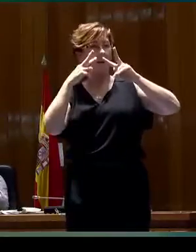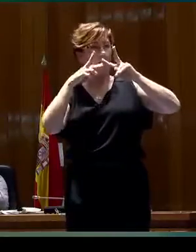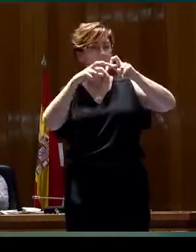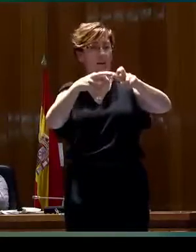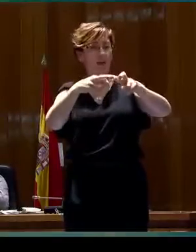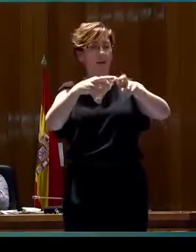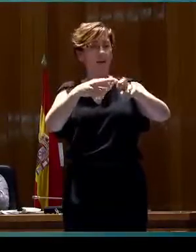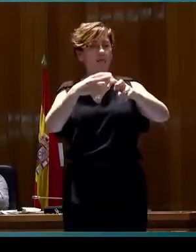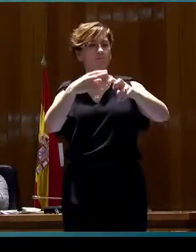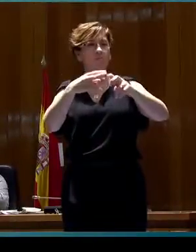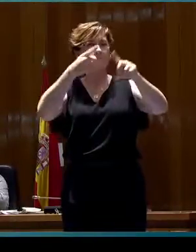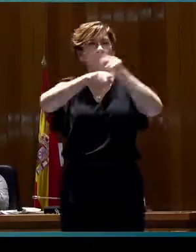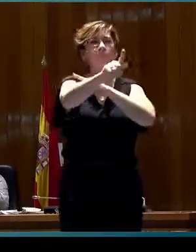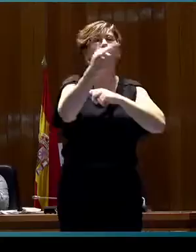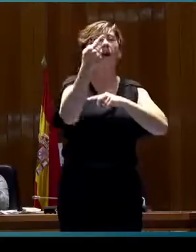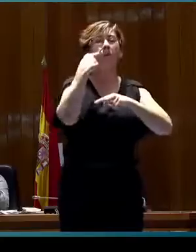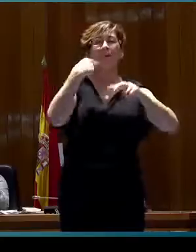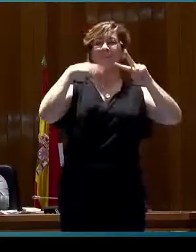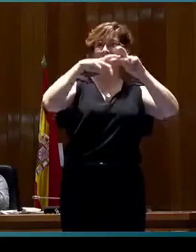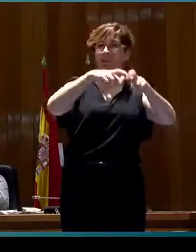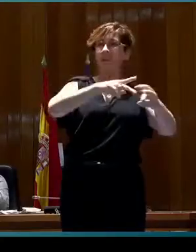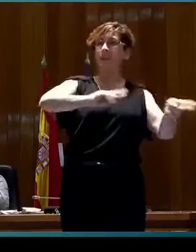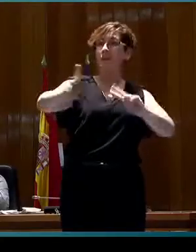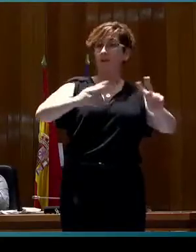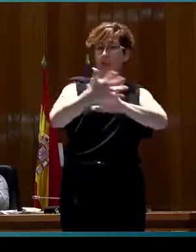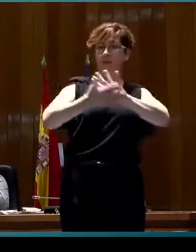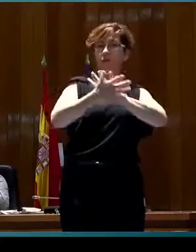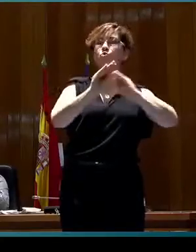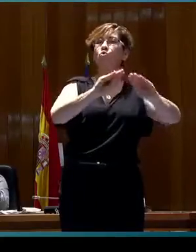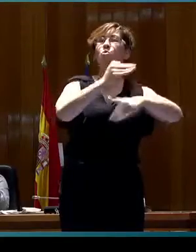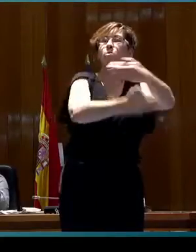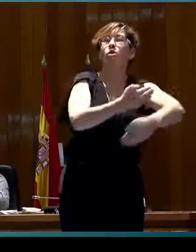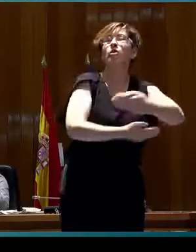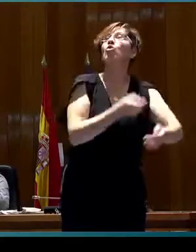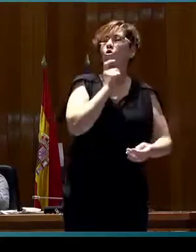de estudiar la interpretación de lengua de signos, los procesos, así como